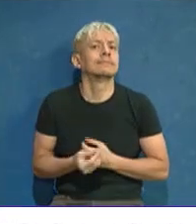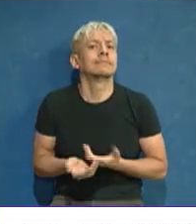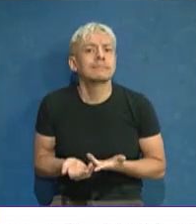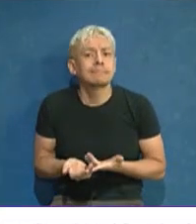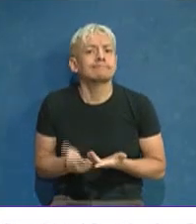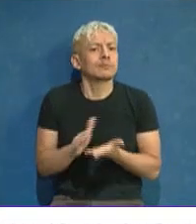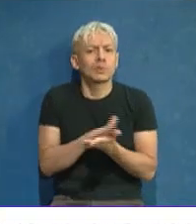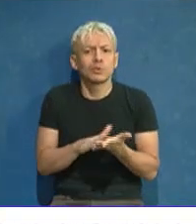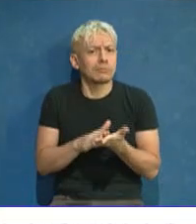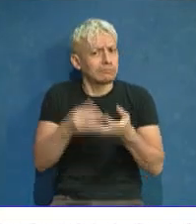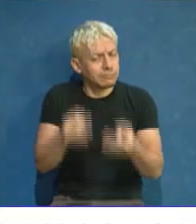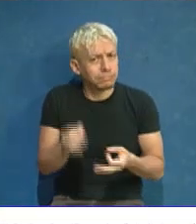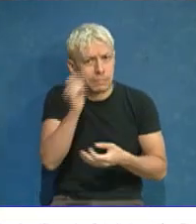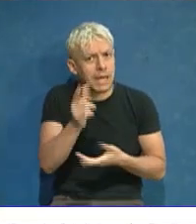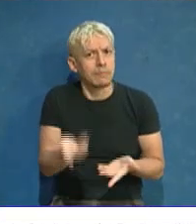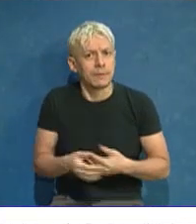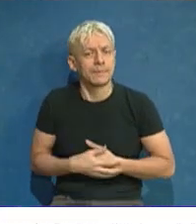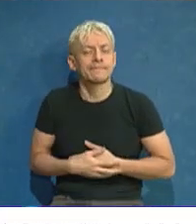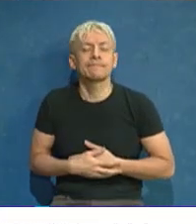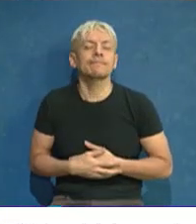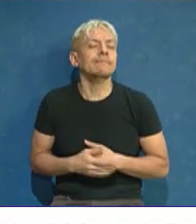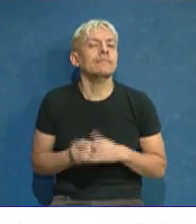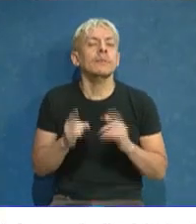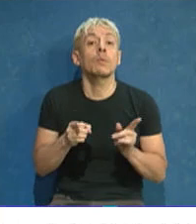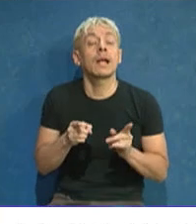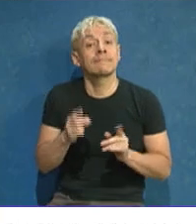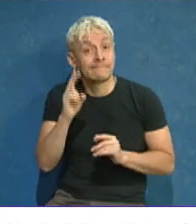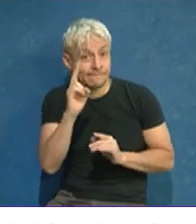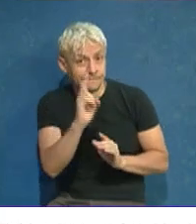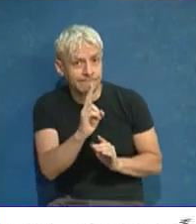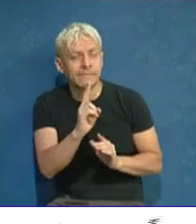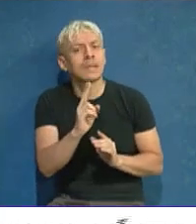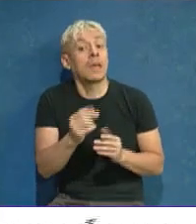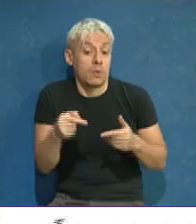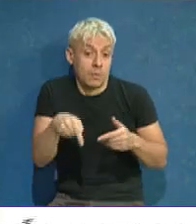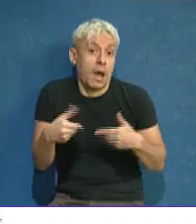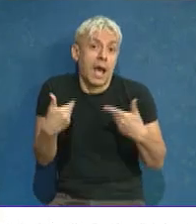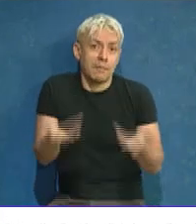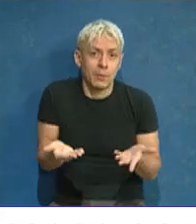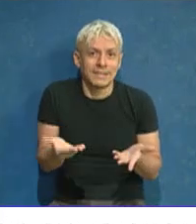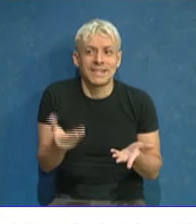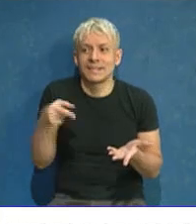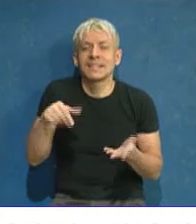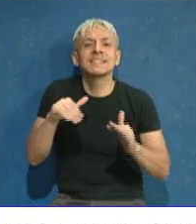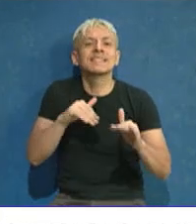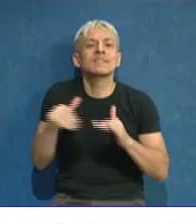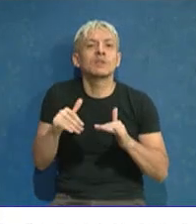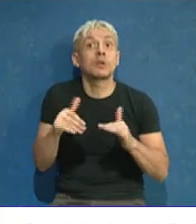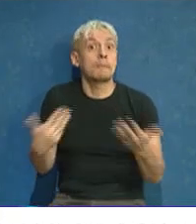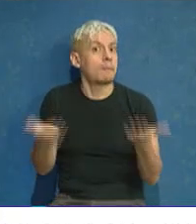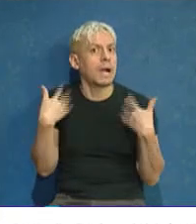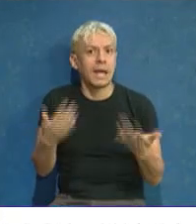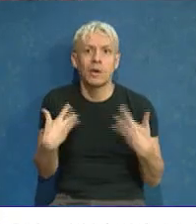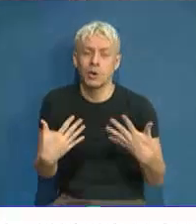acciones de prevención del caso de todas maneras si ustedes me permiten aprovecho porque estamos en una situación de mucho calor